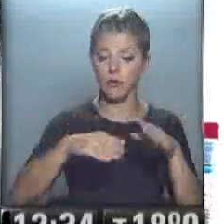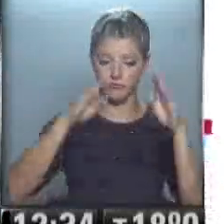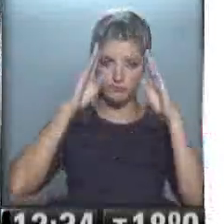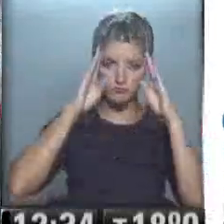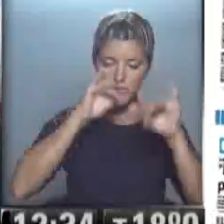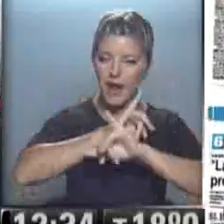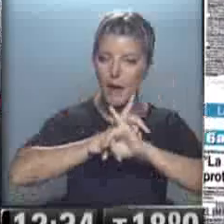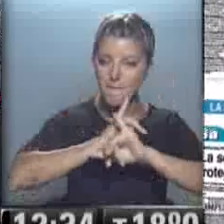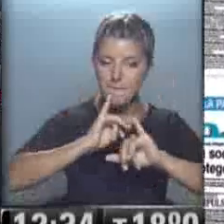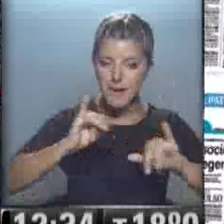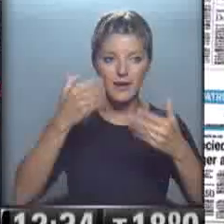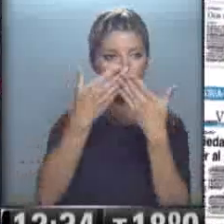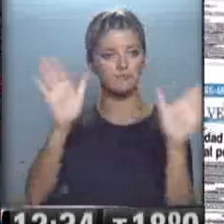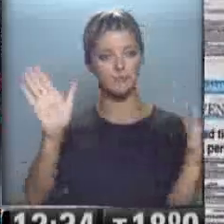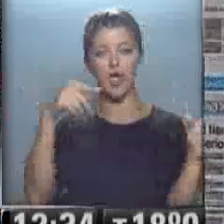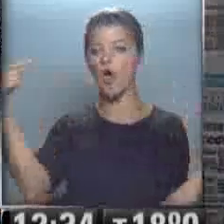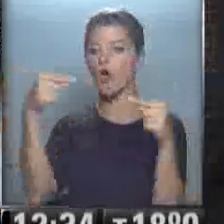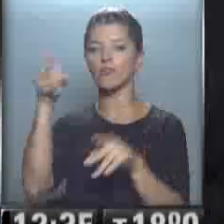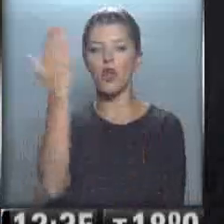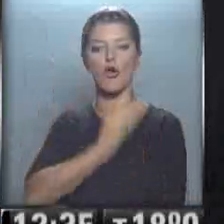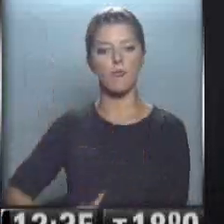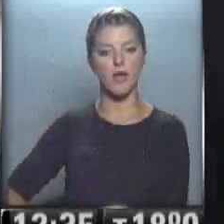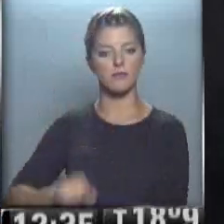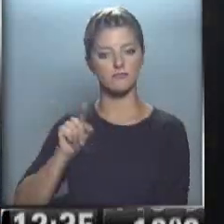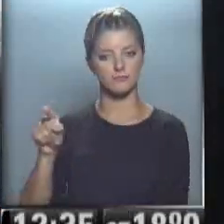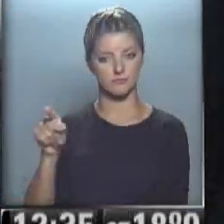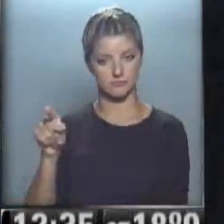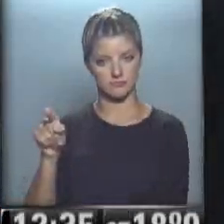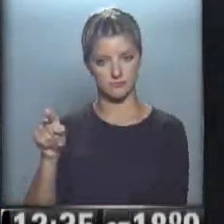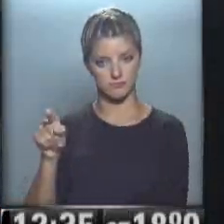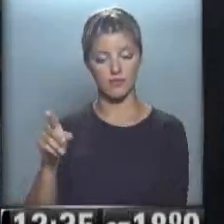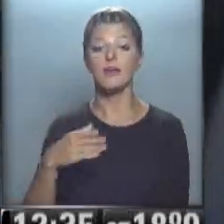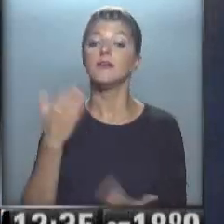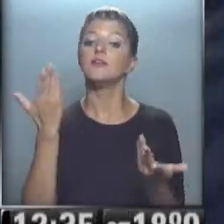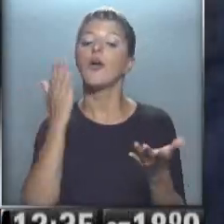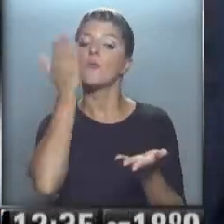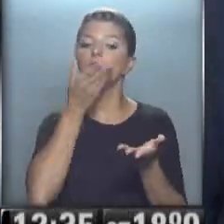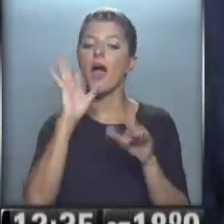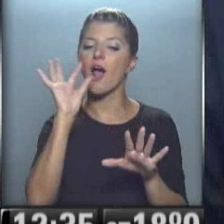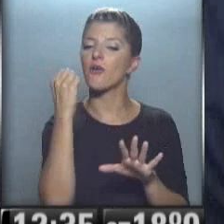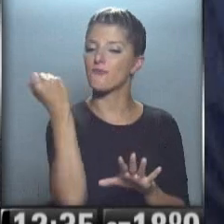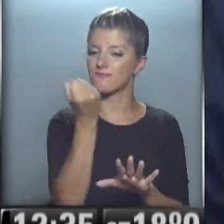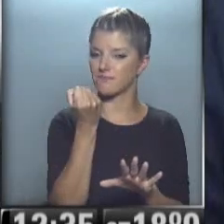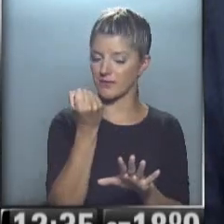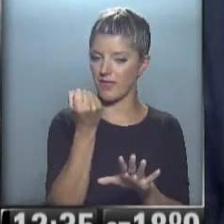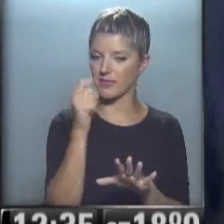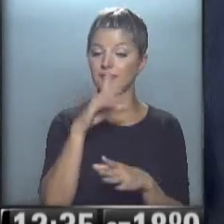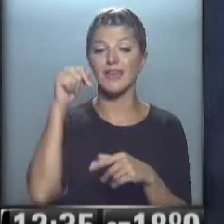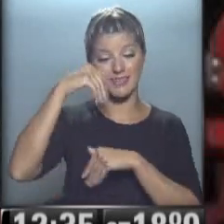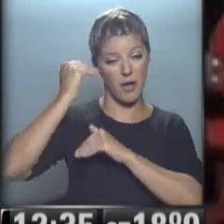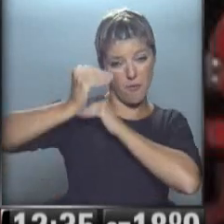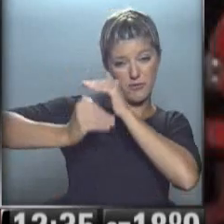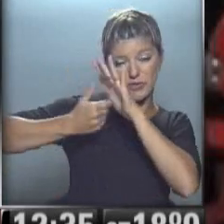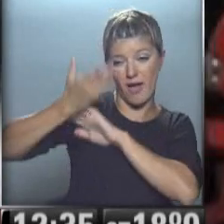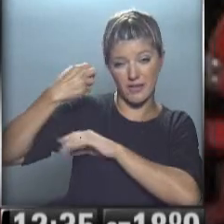en una campaña abierta contra el gobierno constitucional de Nicolás maduro eludiendo un dato importante el proceso que se inició